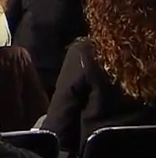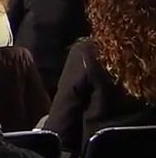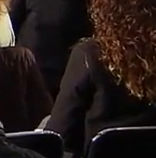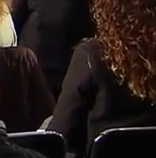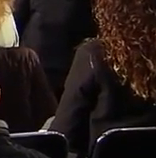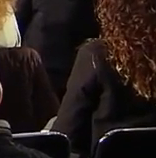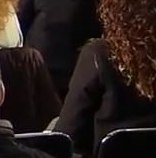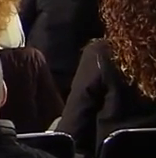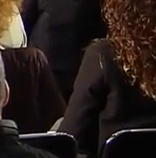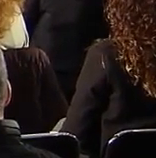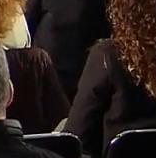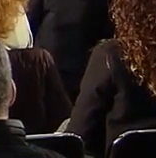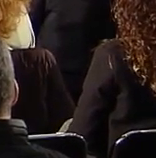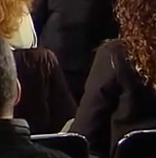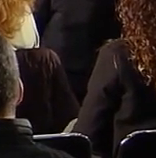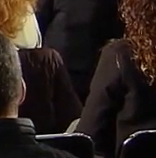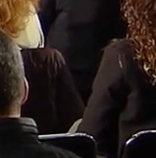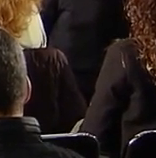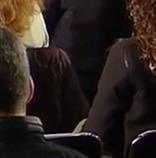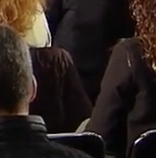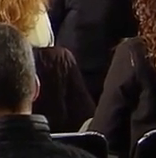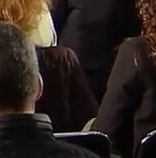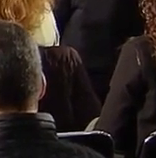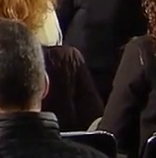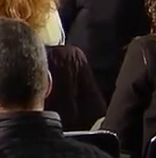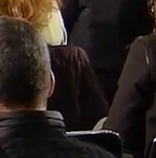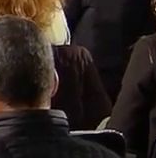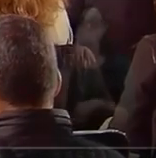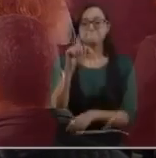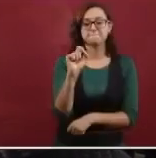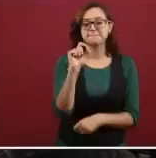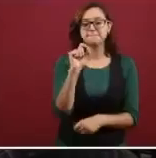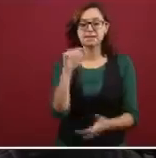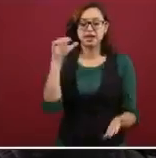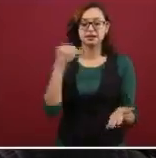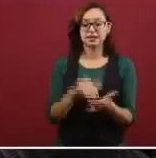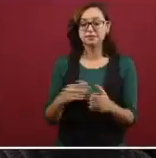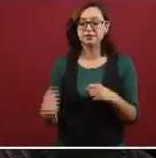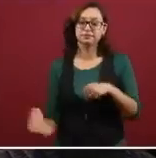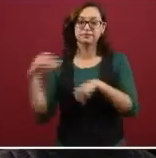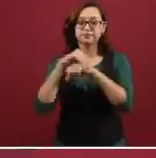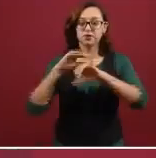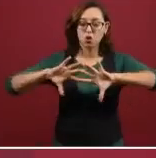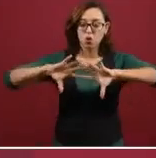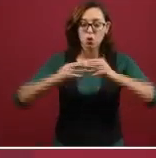aportaba otros 20,000 y ahorraban en un mes 40,000.